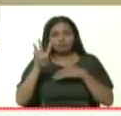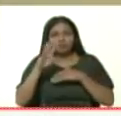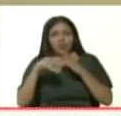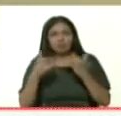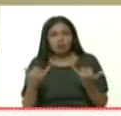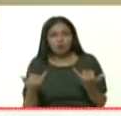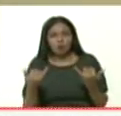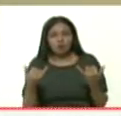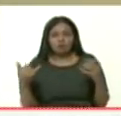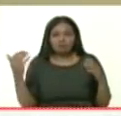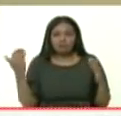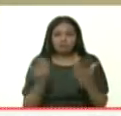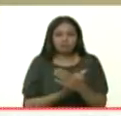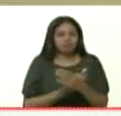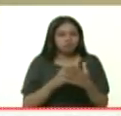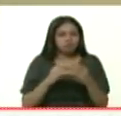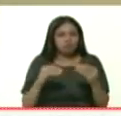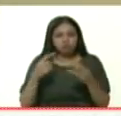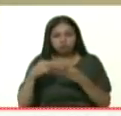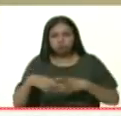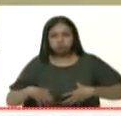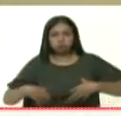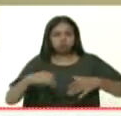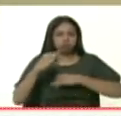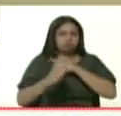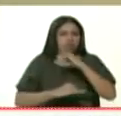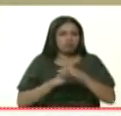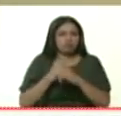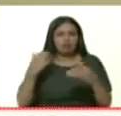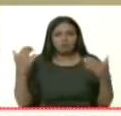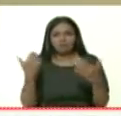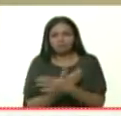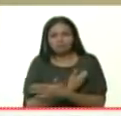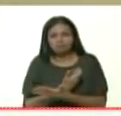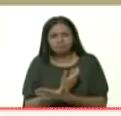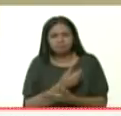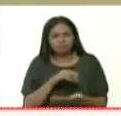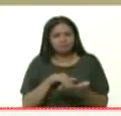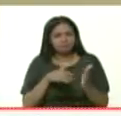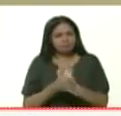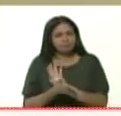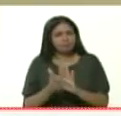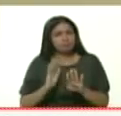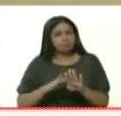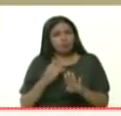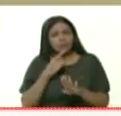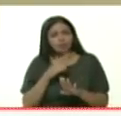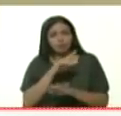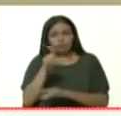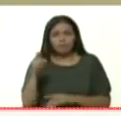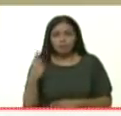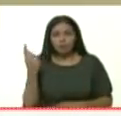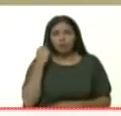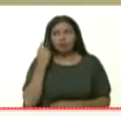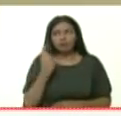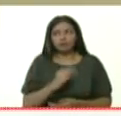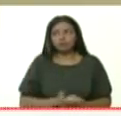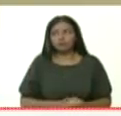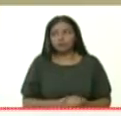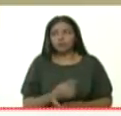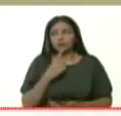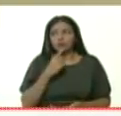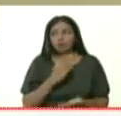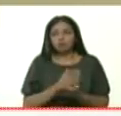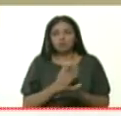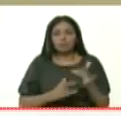2018-2019 confiscación de todas las riquezas internacionales. Pero yo les digo a ustedes, mujeres, se los digo desde